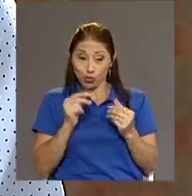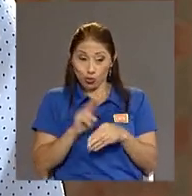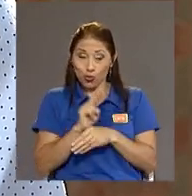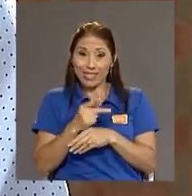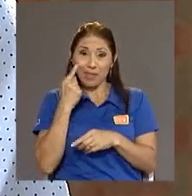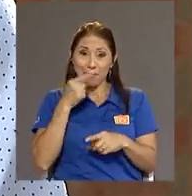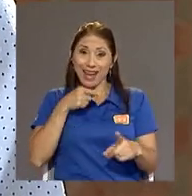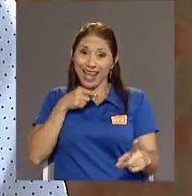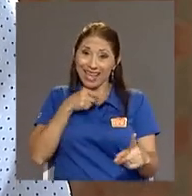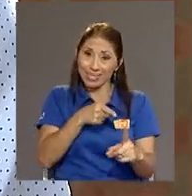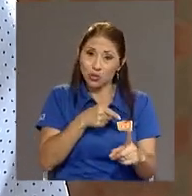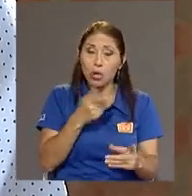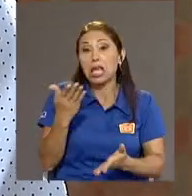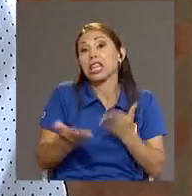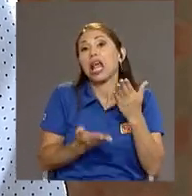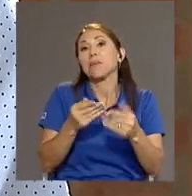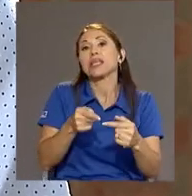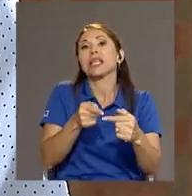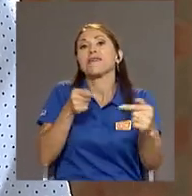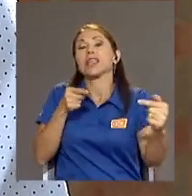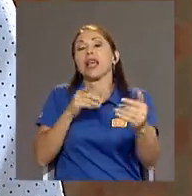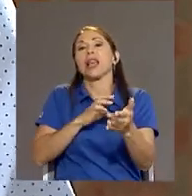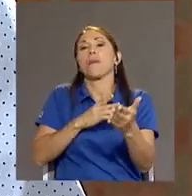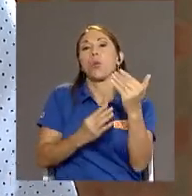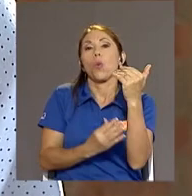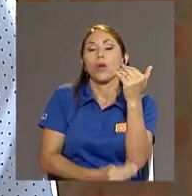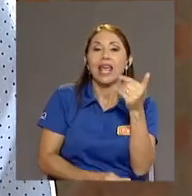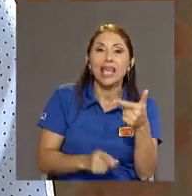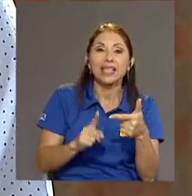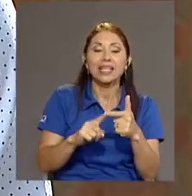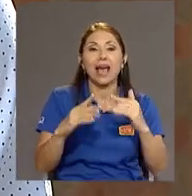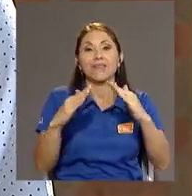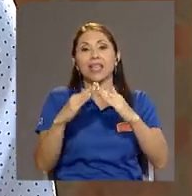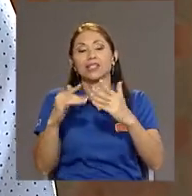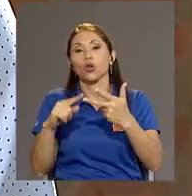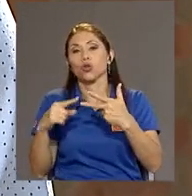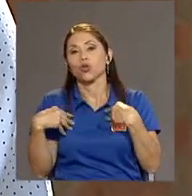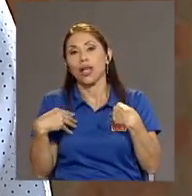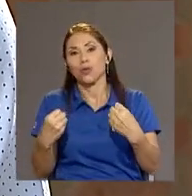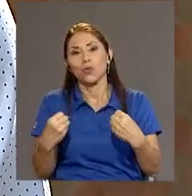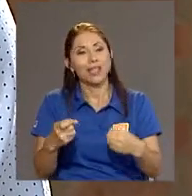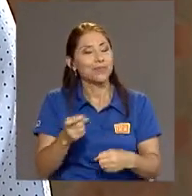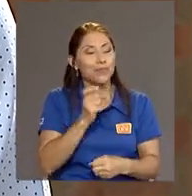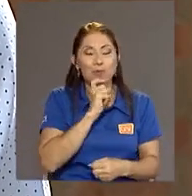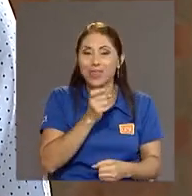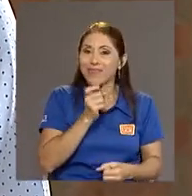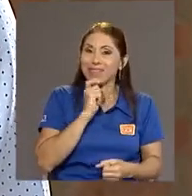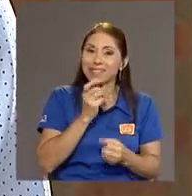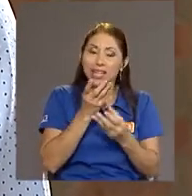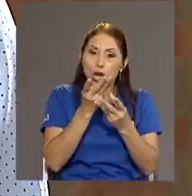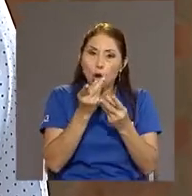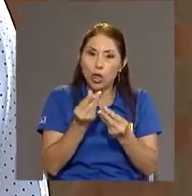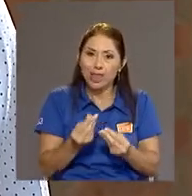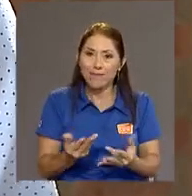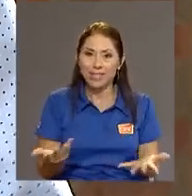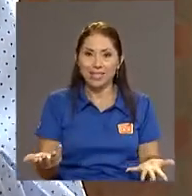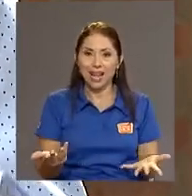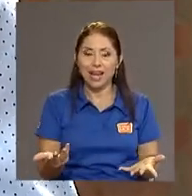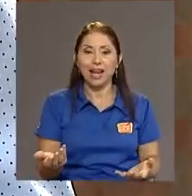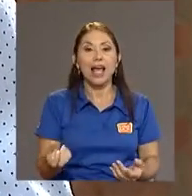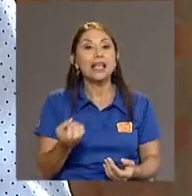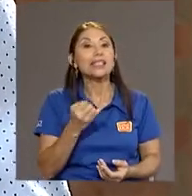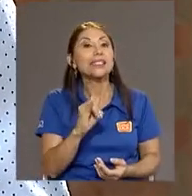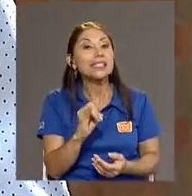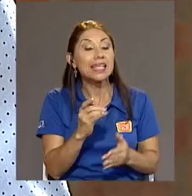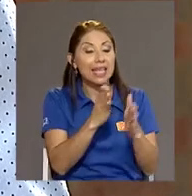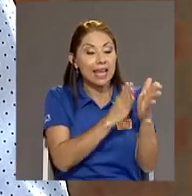puede ser lucha contra la pobreza, habitación, salud, etcétera, ya es muy difícil contabilizarla. Si se tuviera, aparte